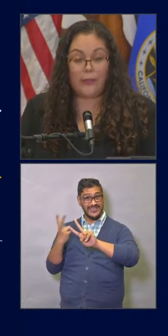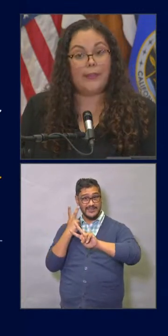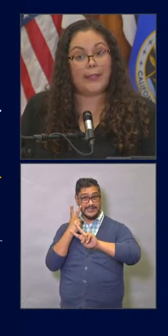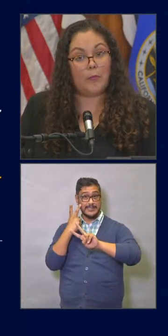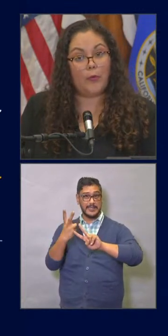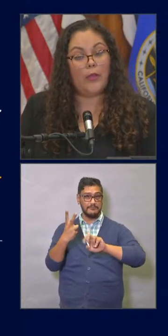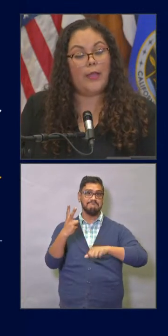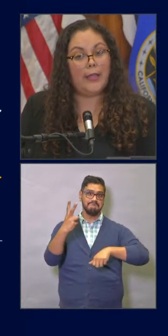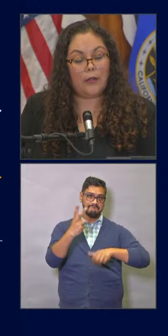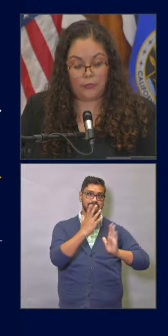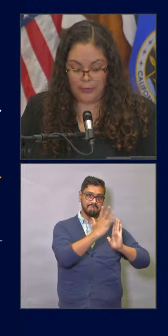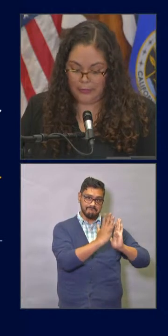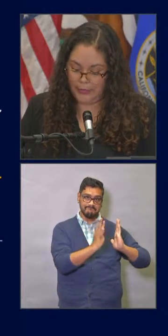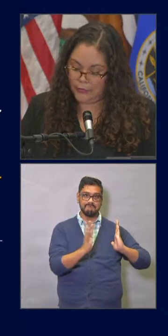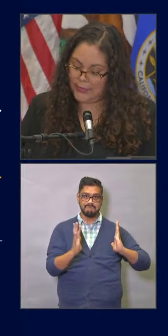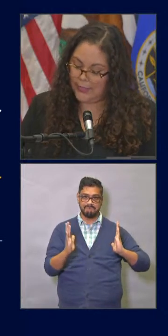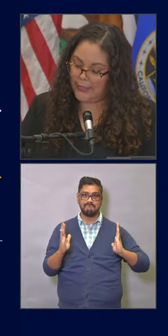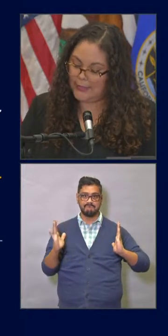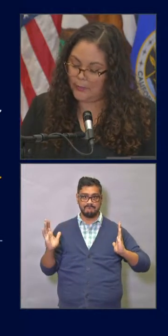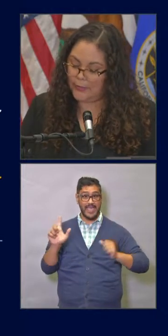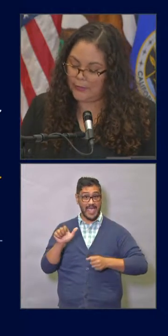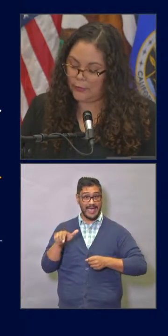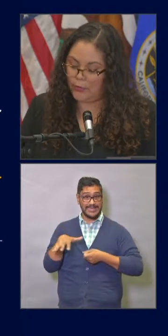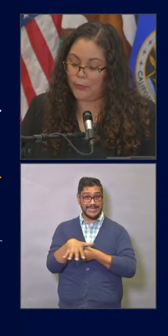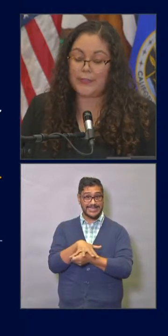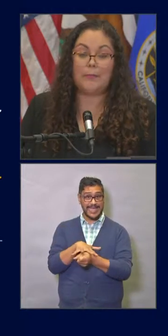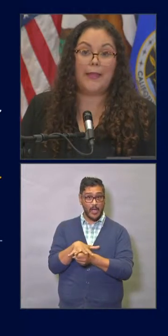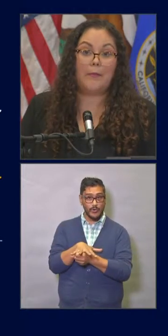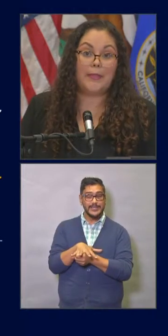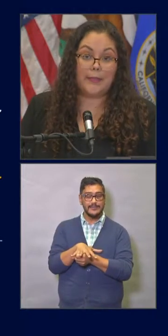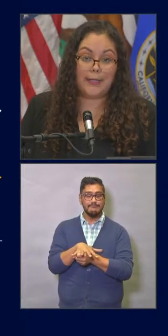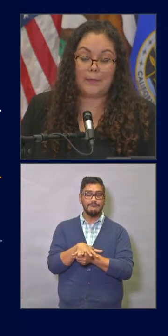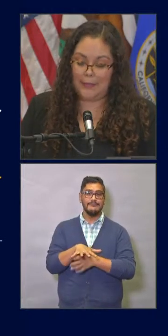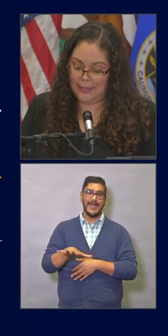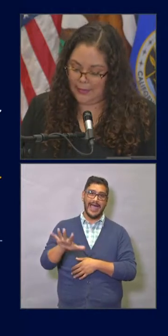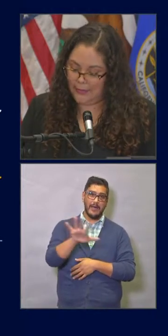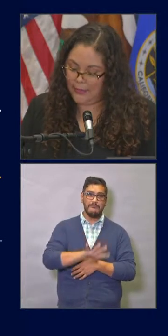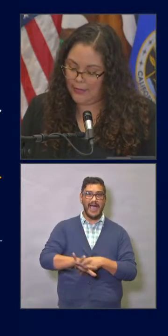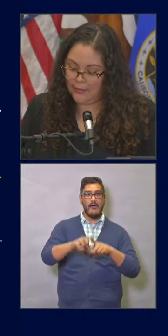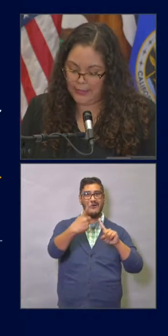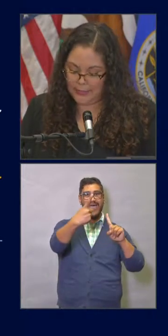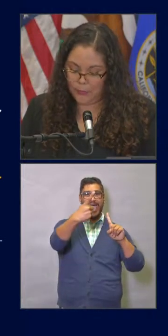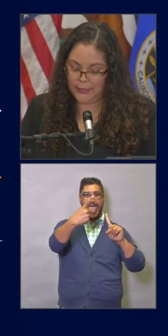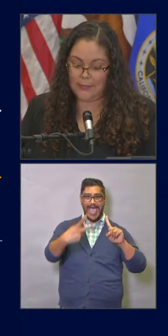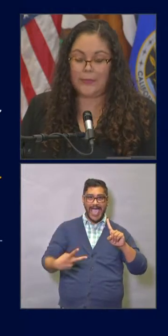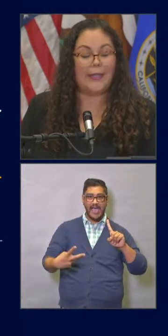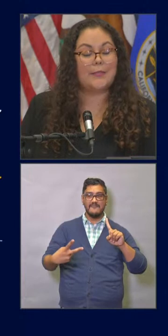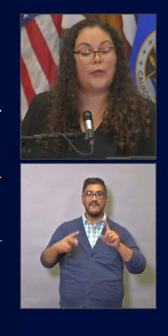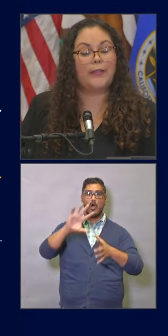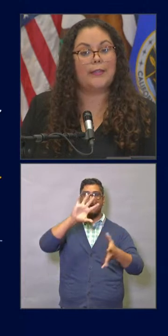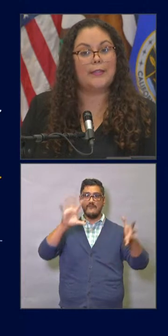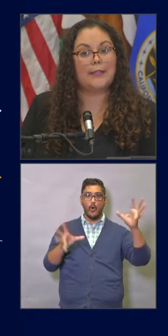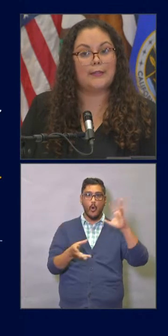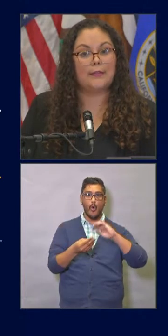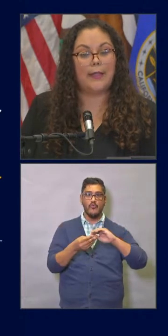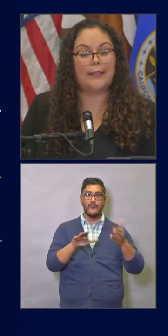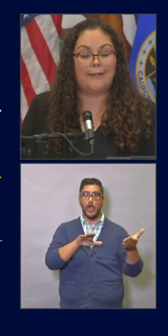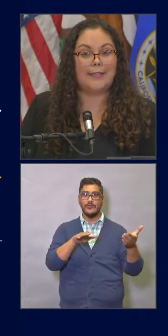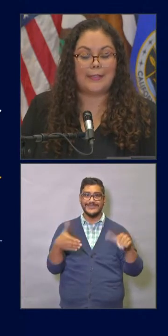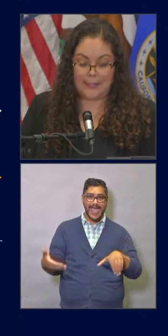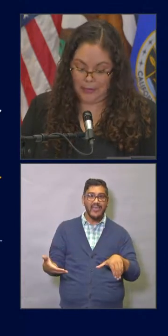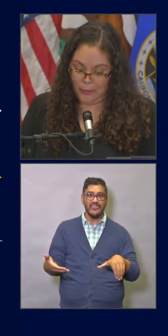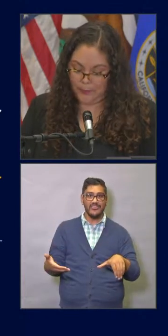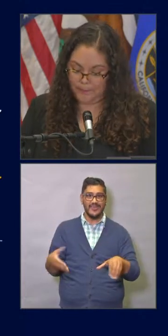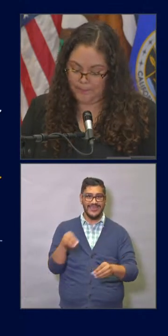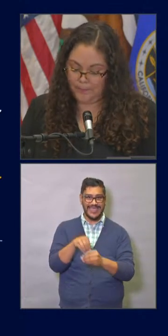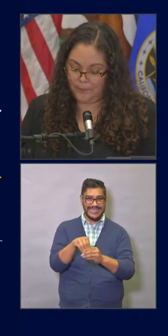largo periodo de tiempo, el condado de Los Ángeles representó aproximadamente la mitad de las muertes a